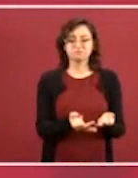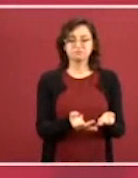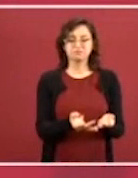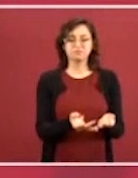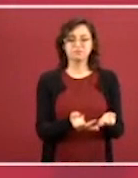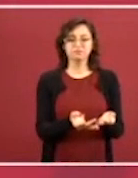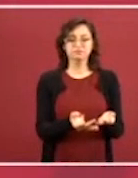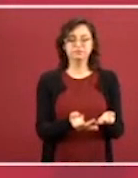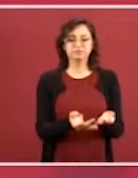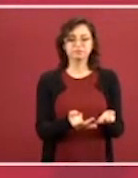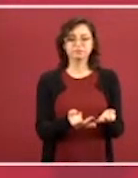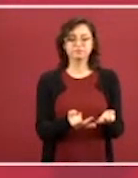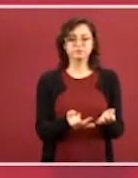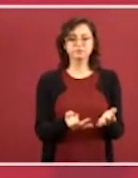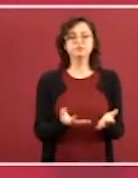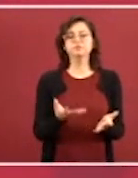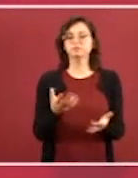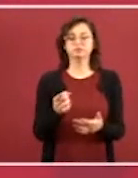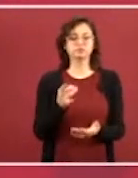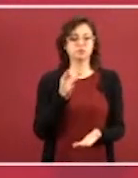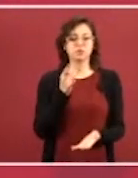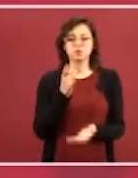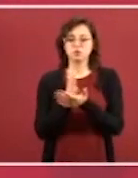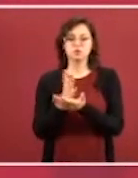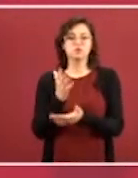Falta solo su publicación,